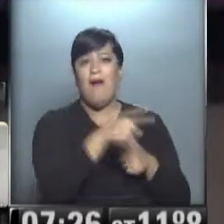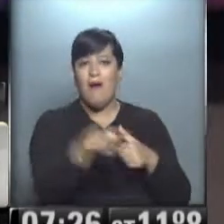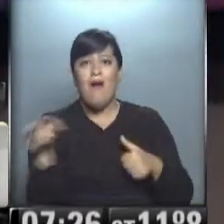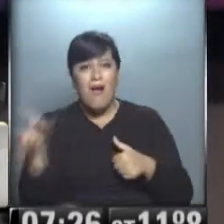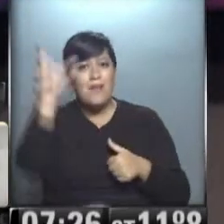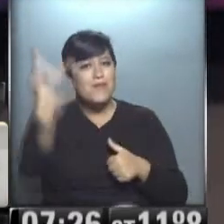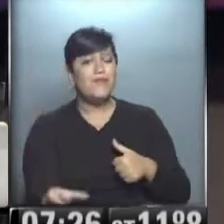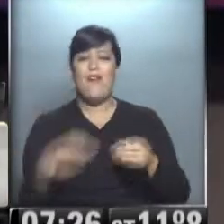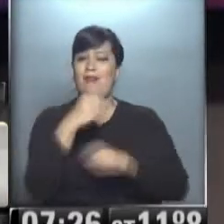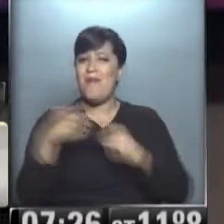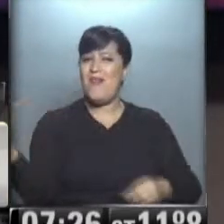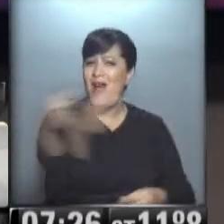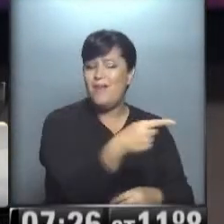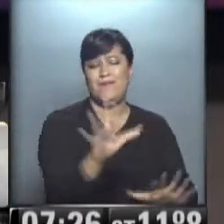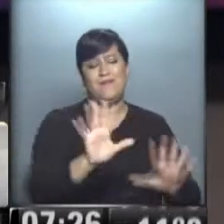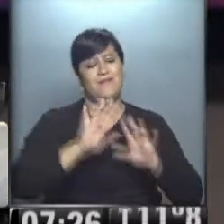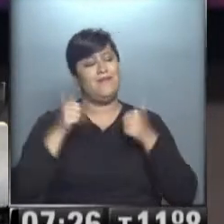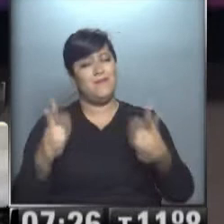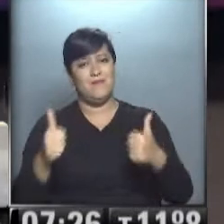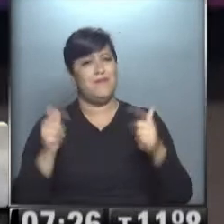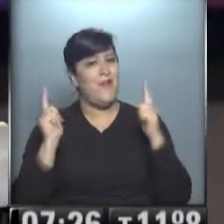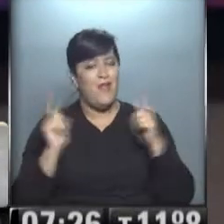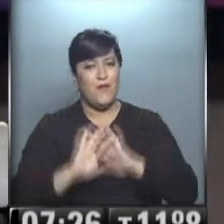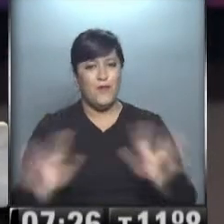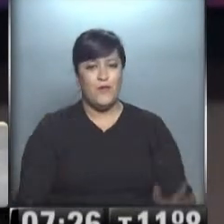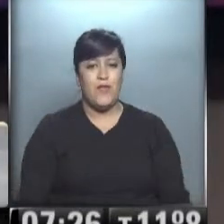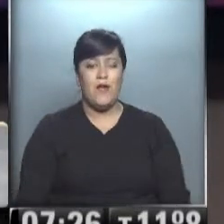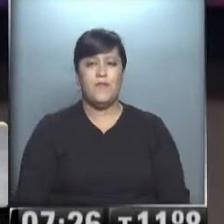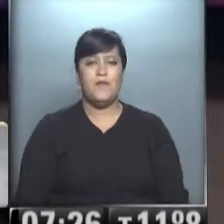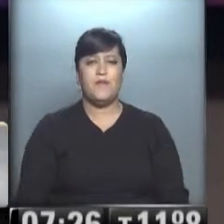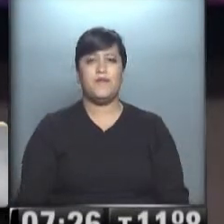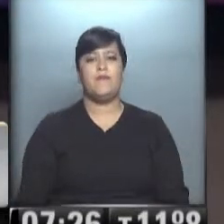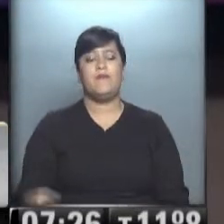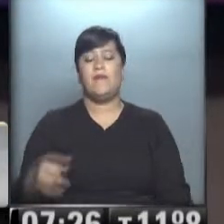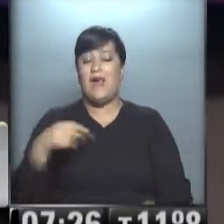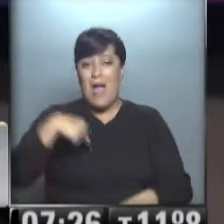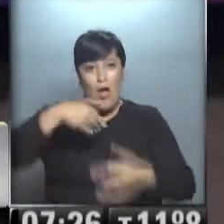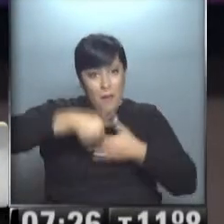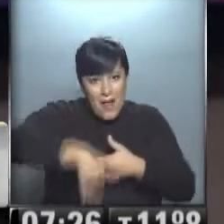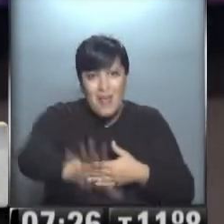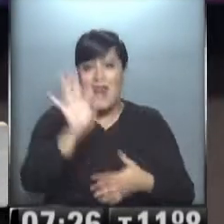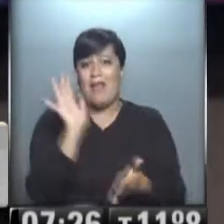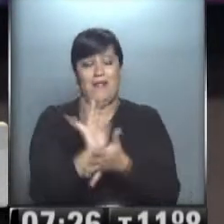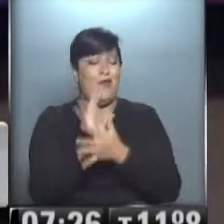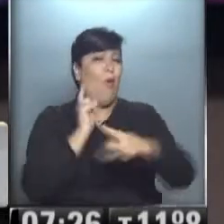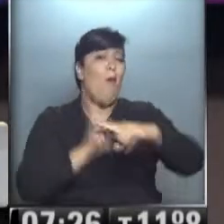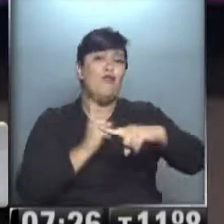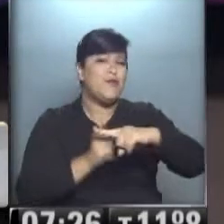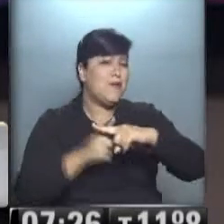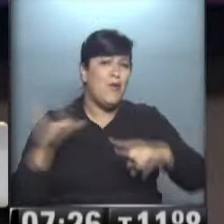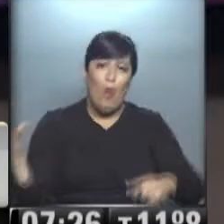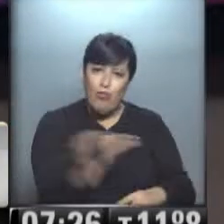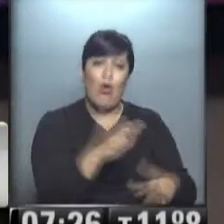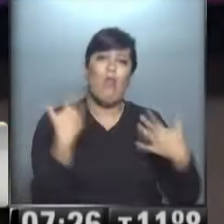divina para disfrutar creo que digamos desde acá para adelante es todo positivo puede haber cosas